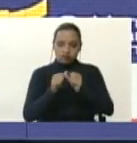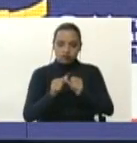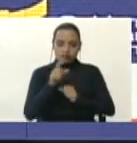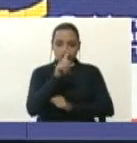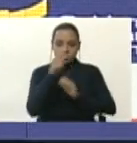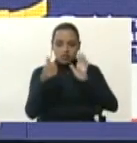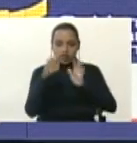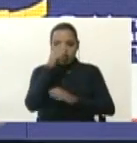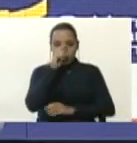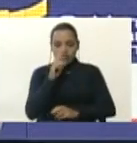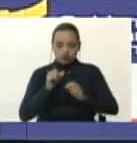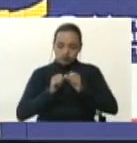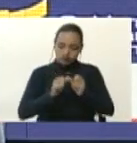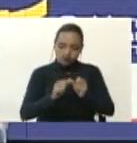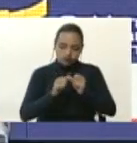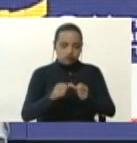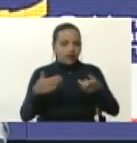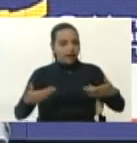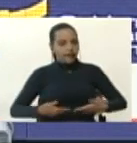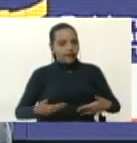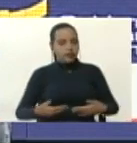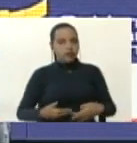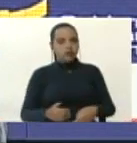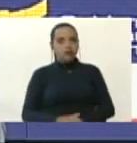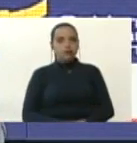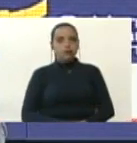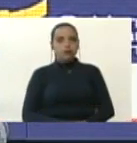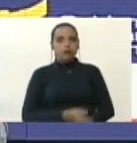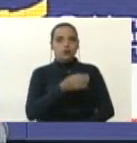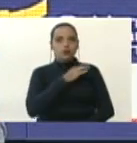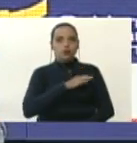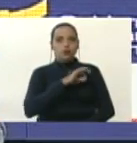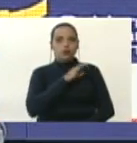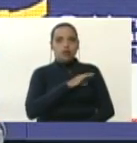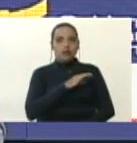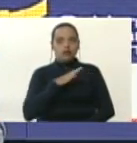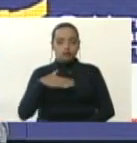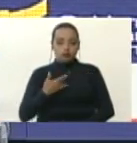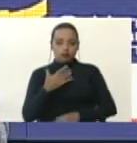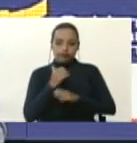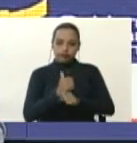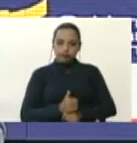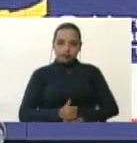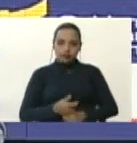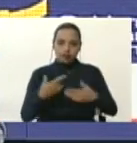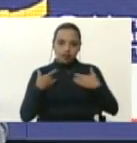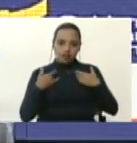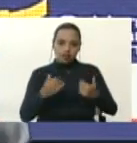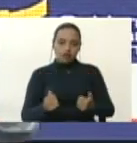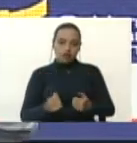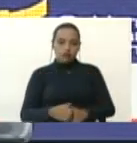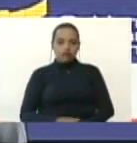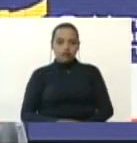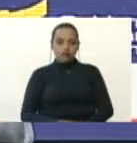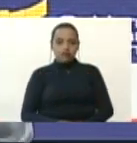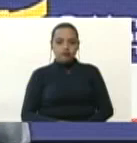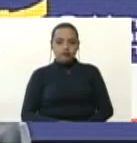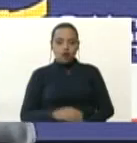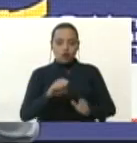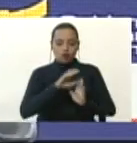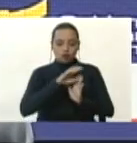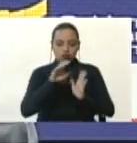sostenido. Hay que ver lo que es sostener un esfuerzo social para garantizar la salud